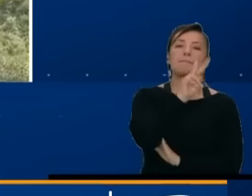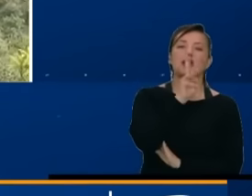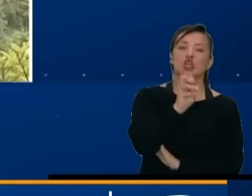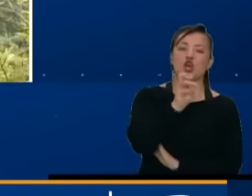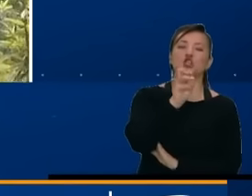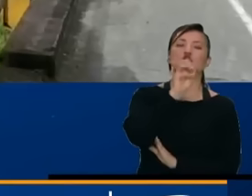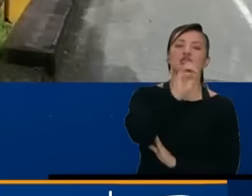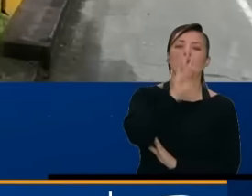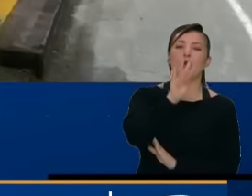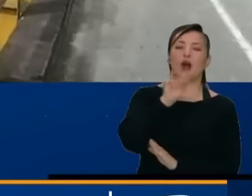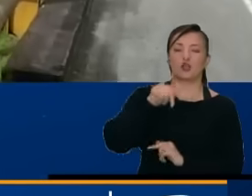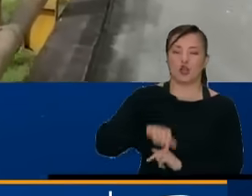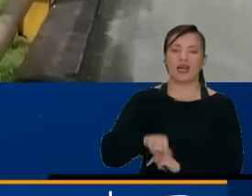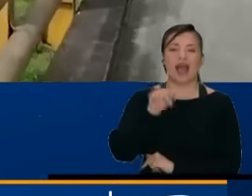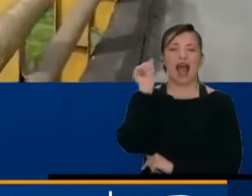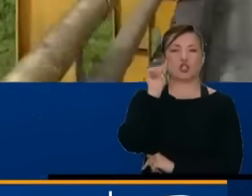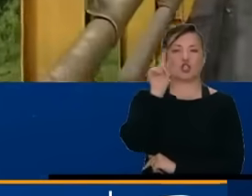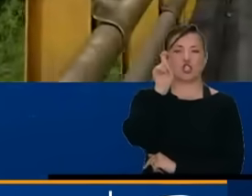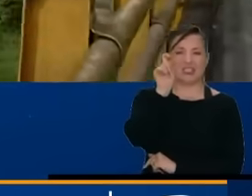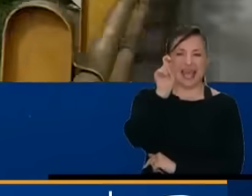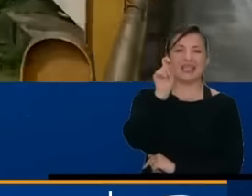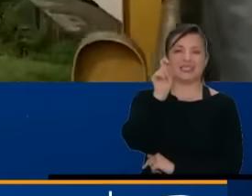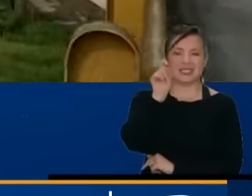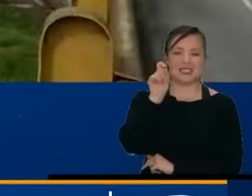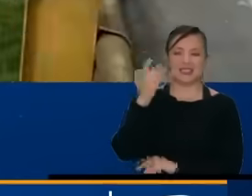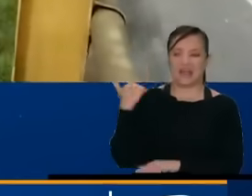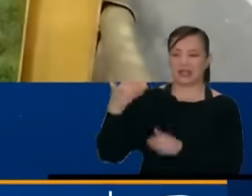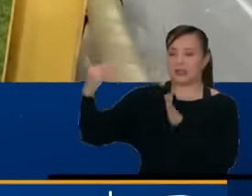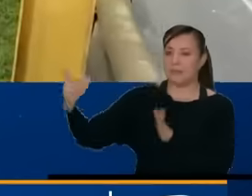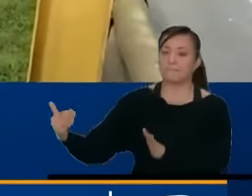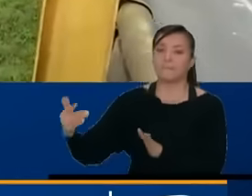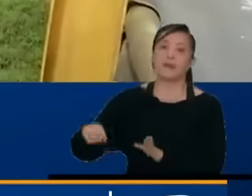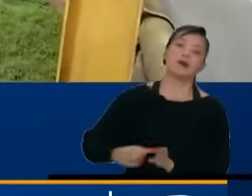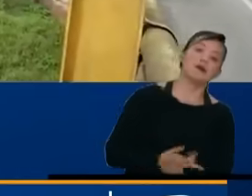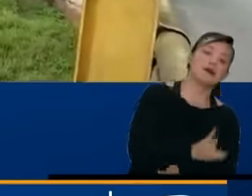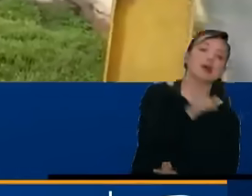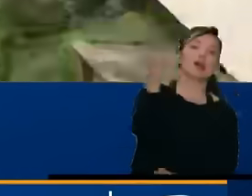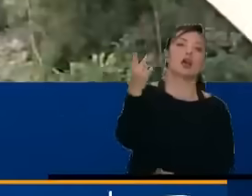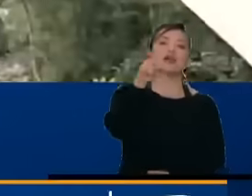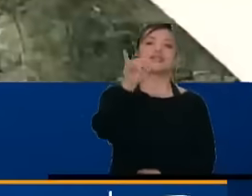del 6 de agosto del presente año. Como rutas alternas, tenemos la vía